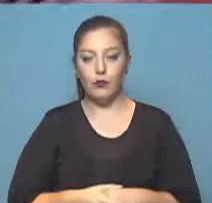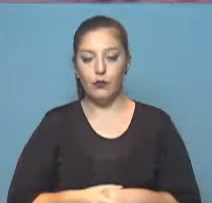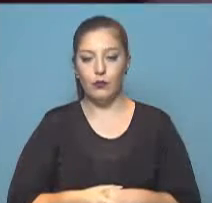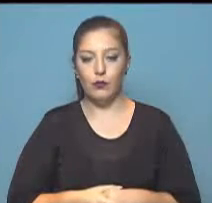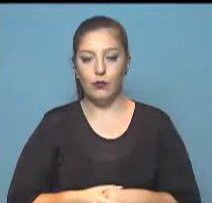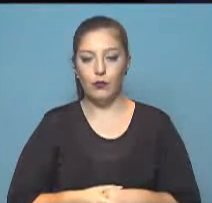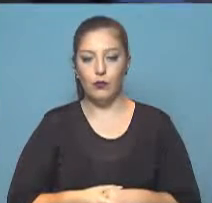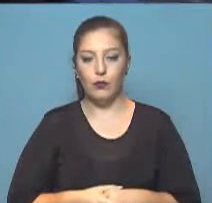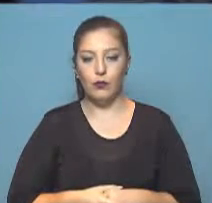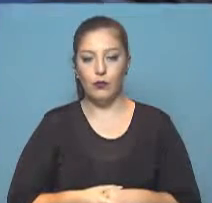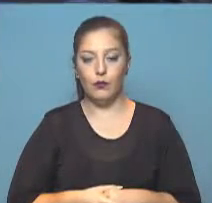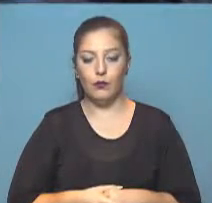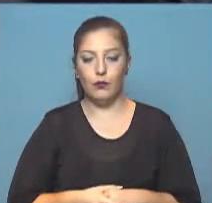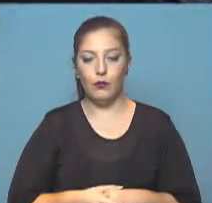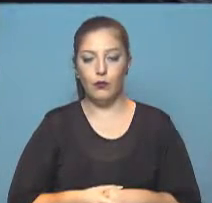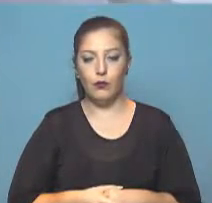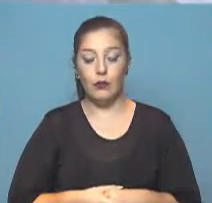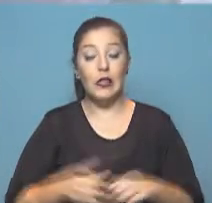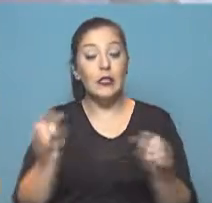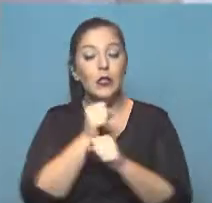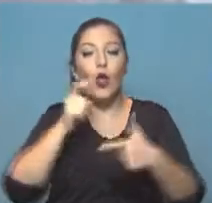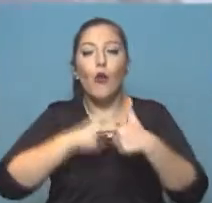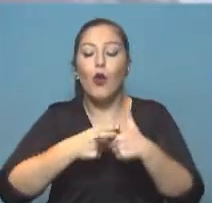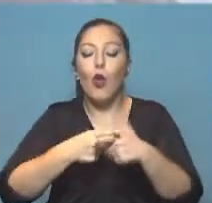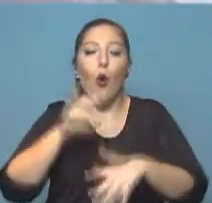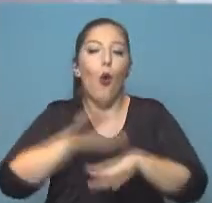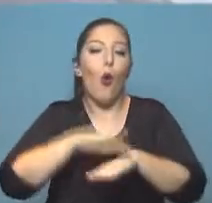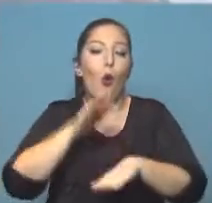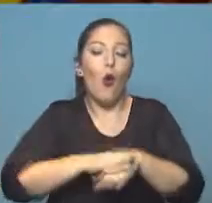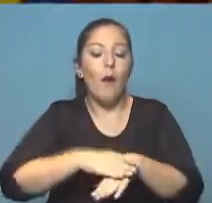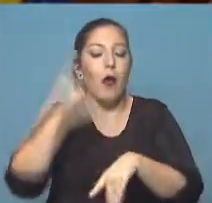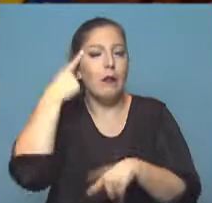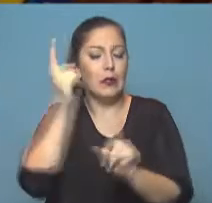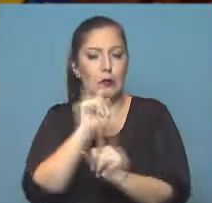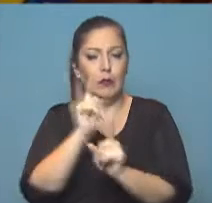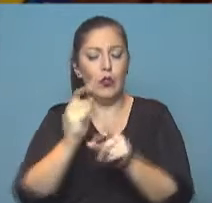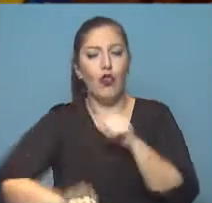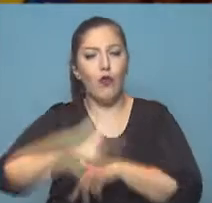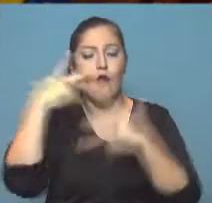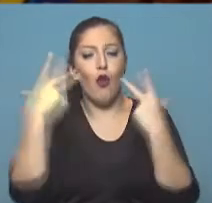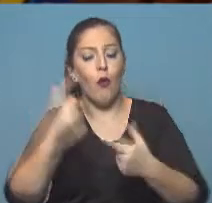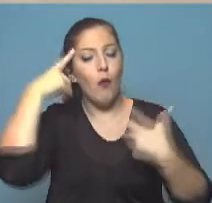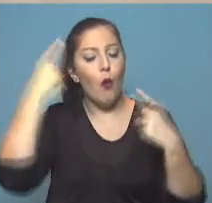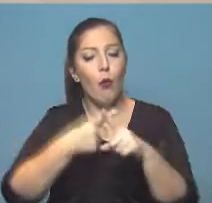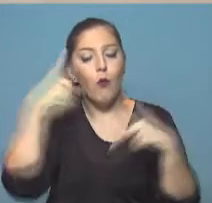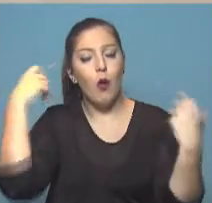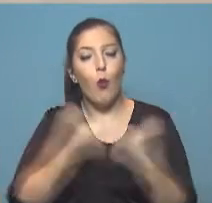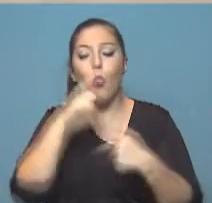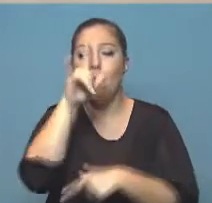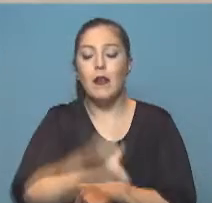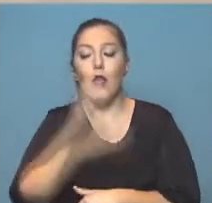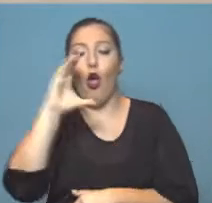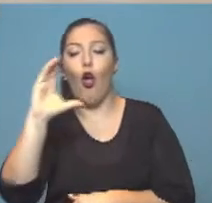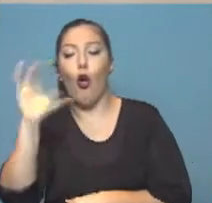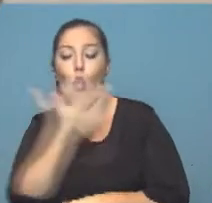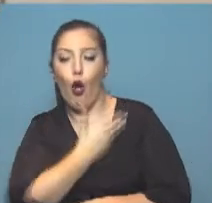Que no. Luego del estruendo político que ocasionó el impensado triunfo del no al acuerdo de paz entre el gobierno colombiano y las